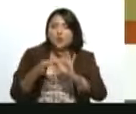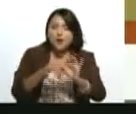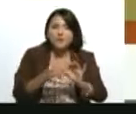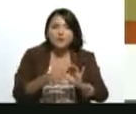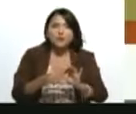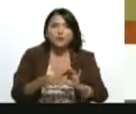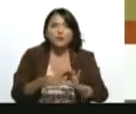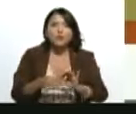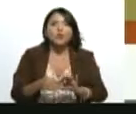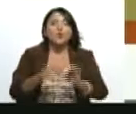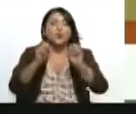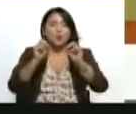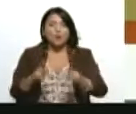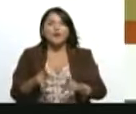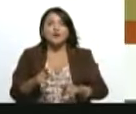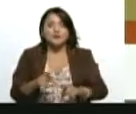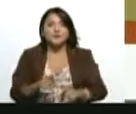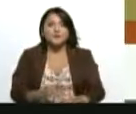Miren,